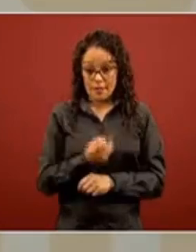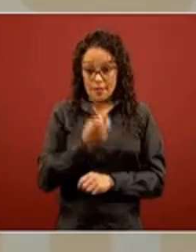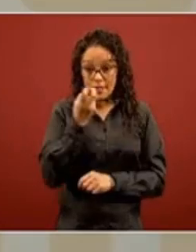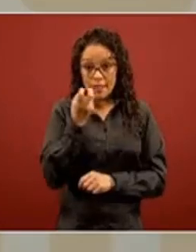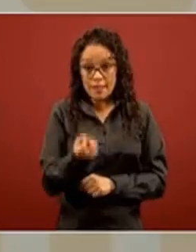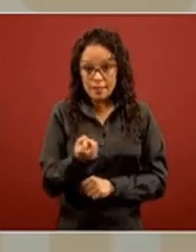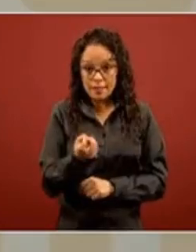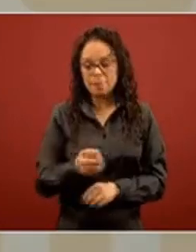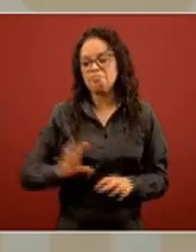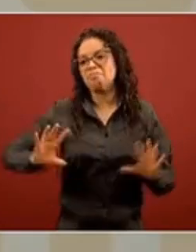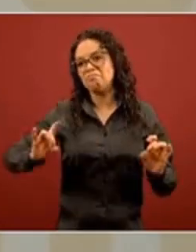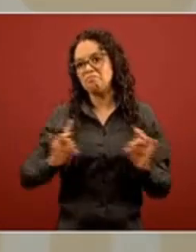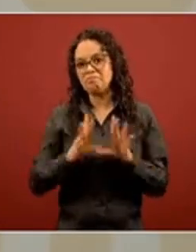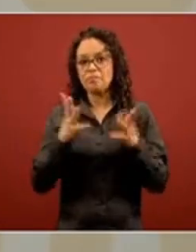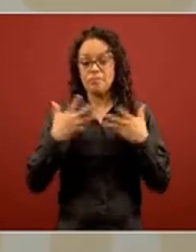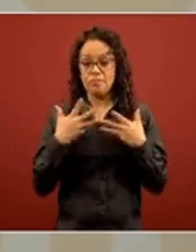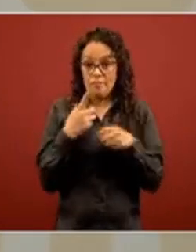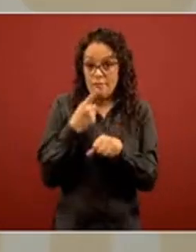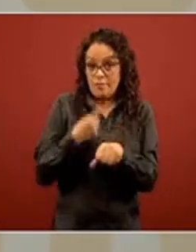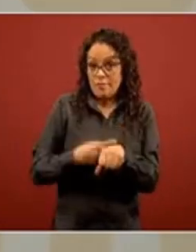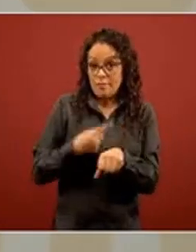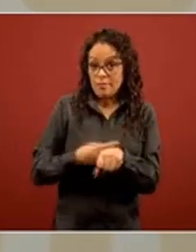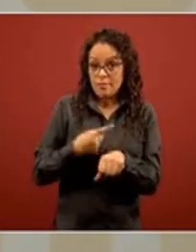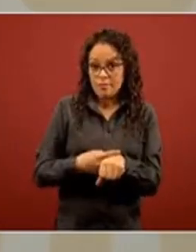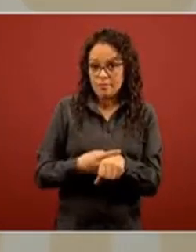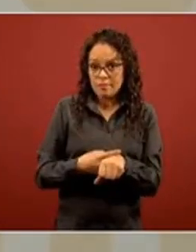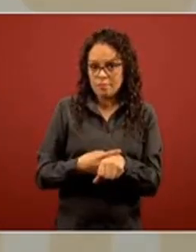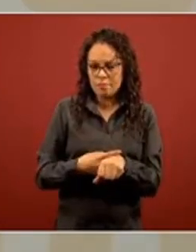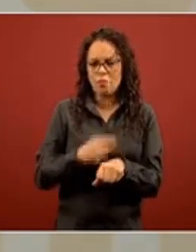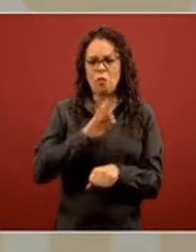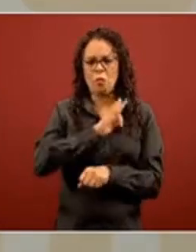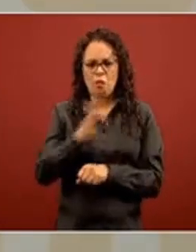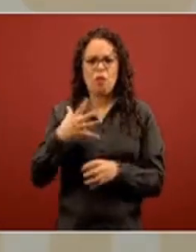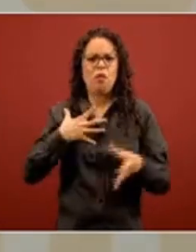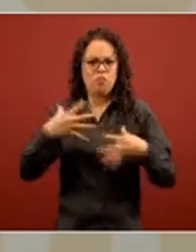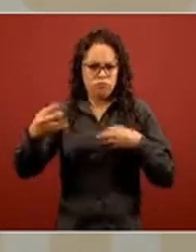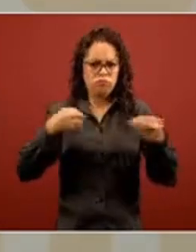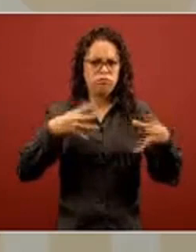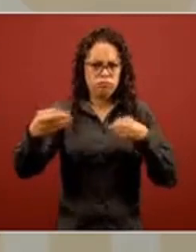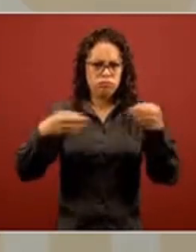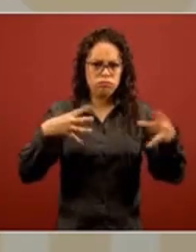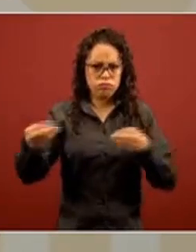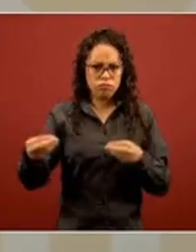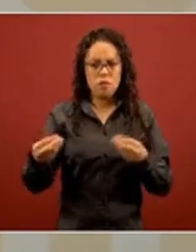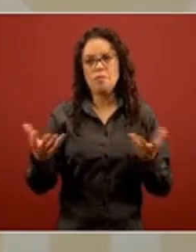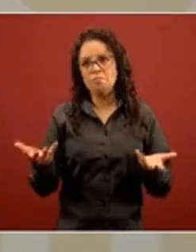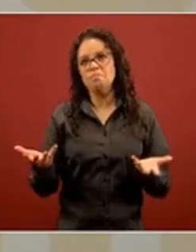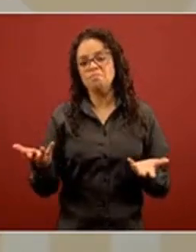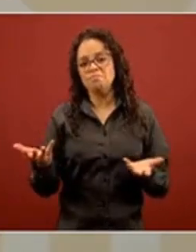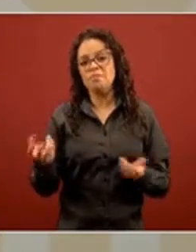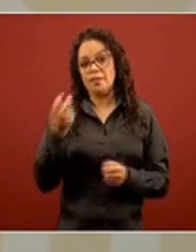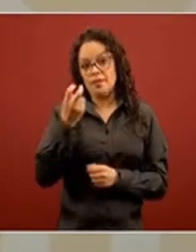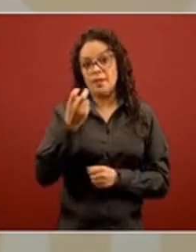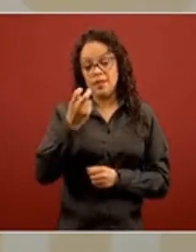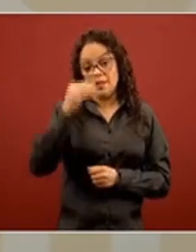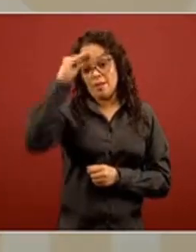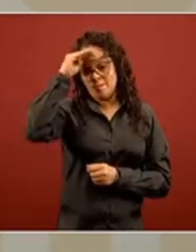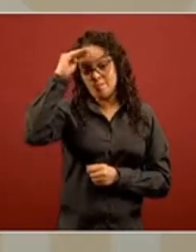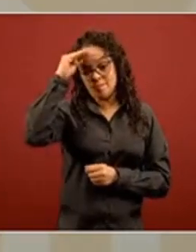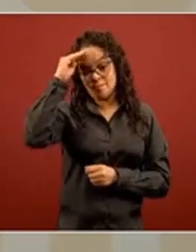una enfermedad que puede ser de interés epidémico y podría contagiarse, se ha considerado